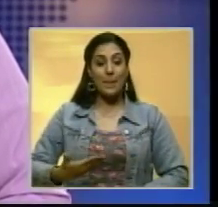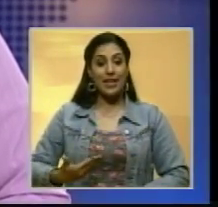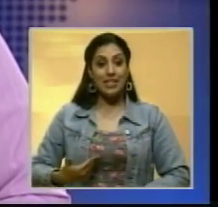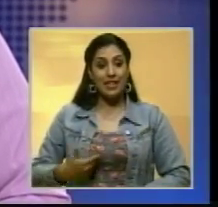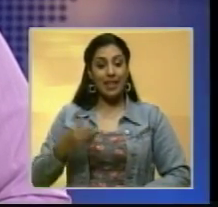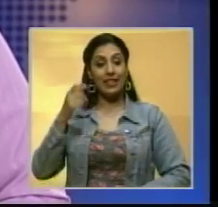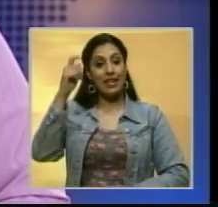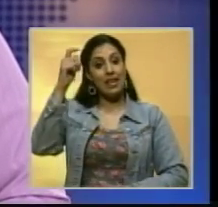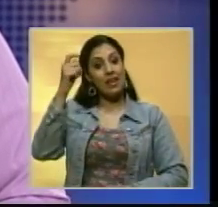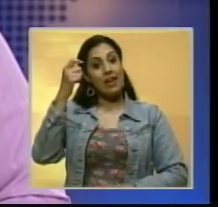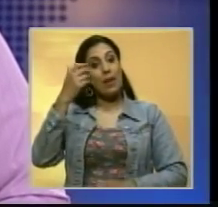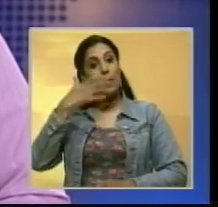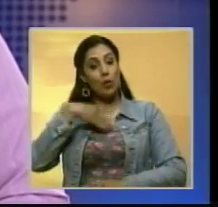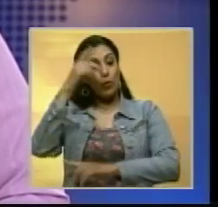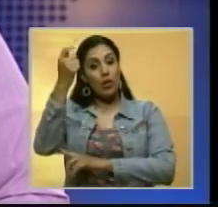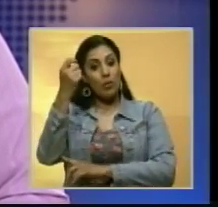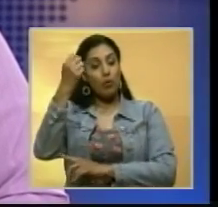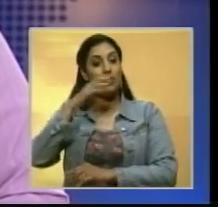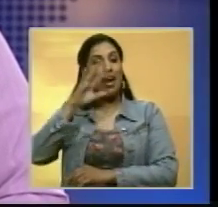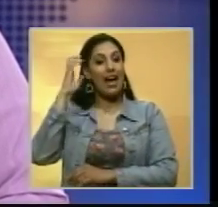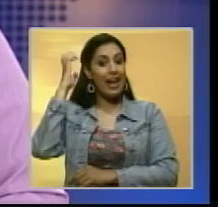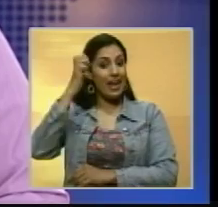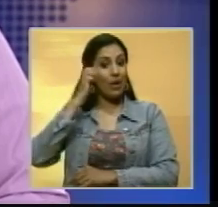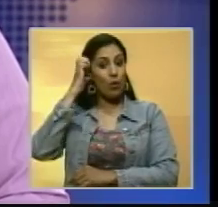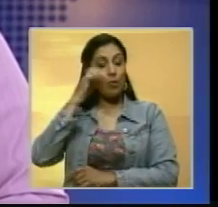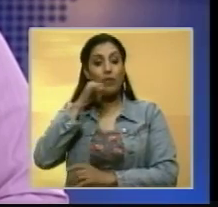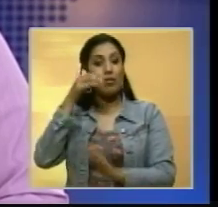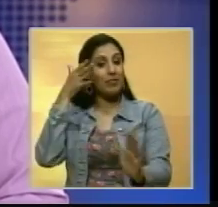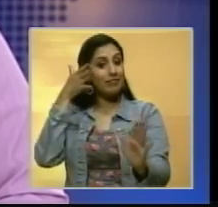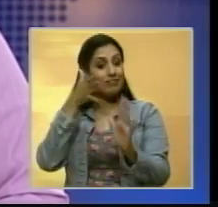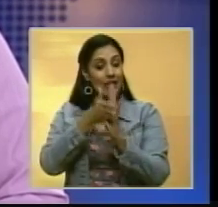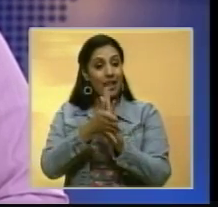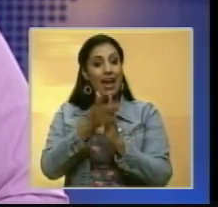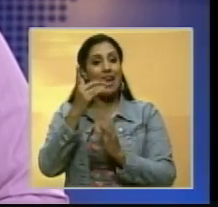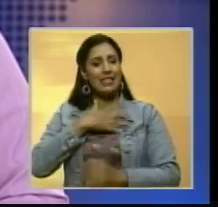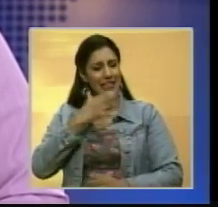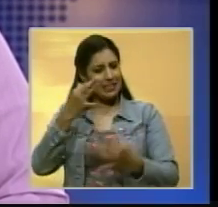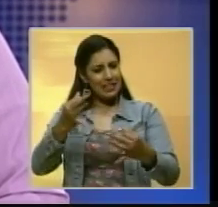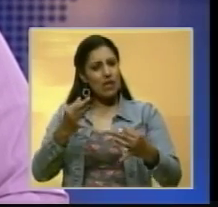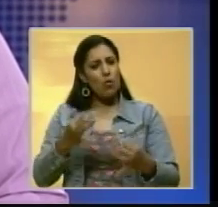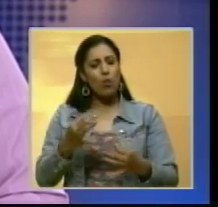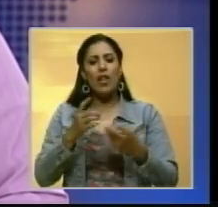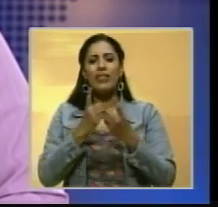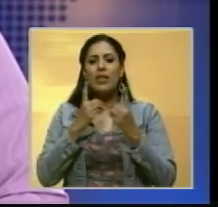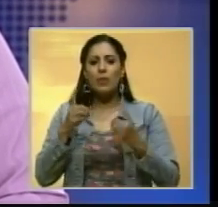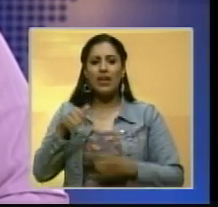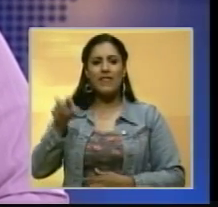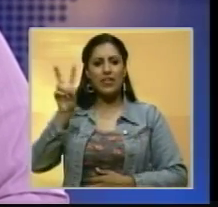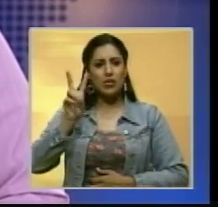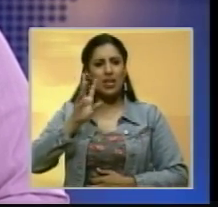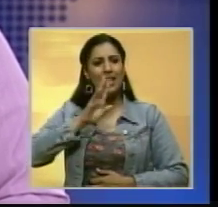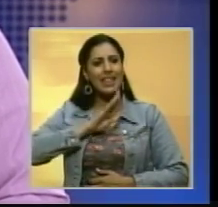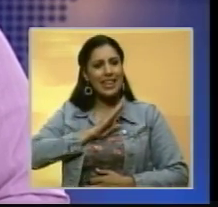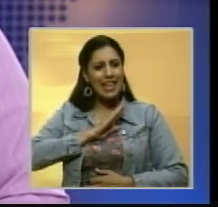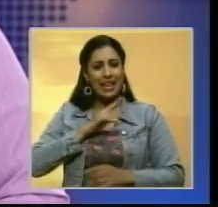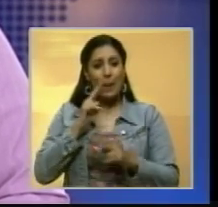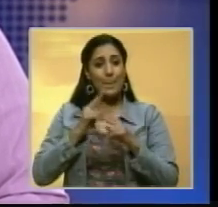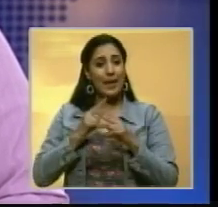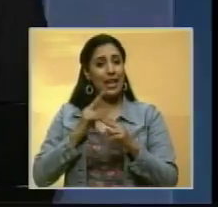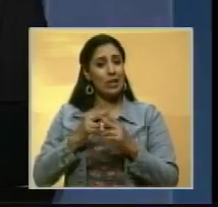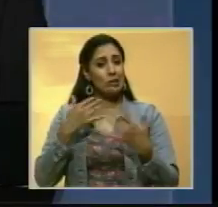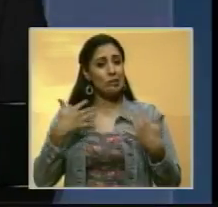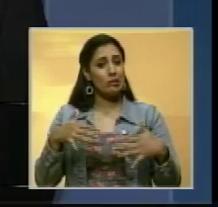del Parlamento Europeo, el alemán Martin Schulz, señaló que está convencido de que la democracia en Venezuela se encuentra en